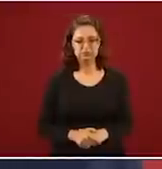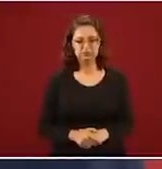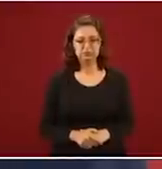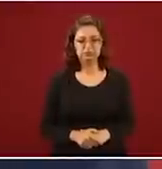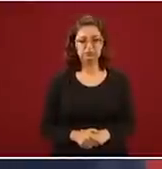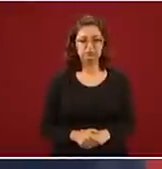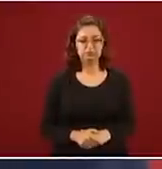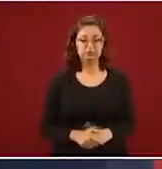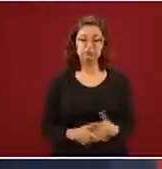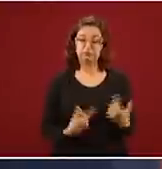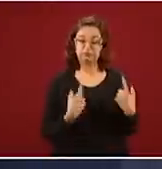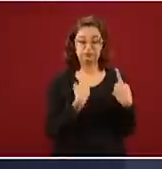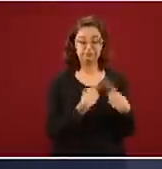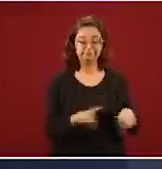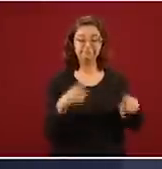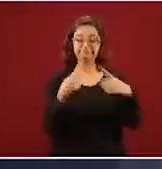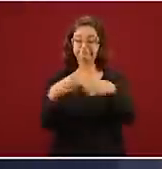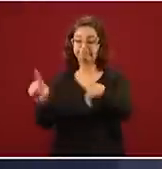varios, pero